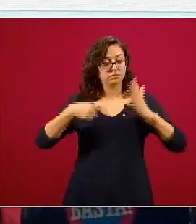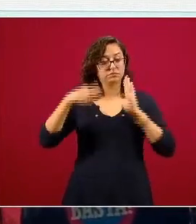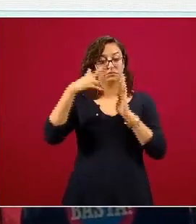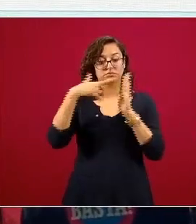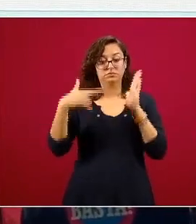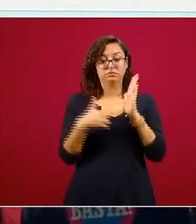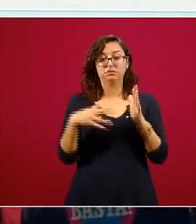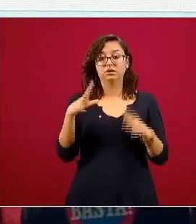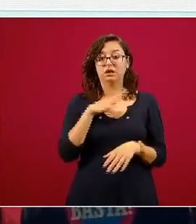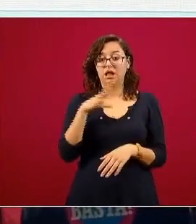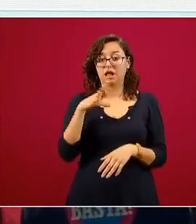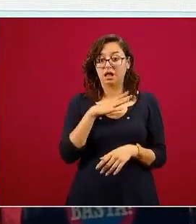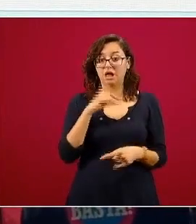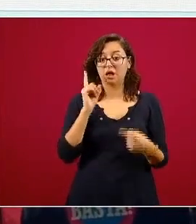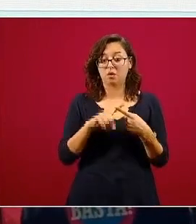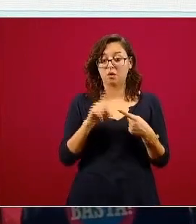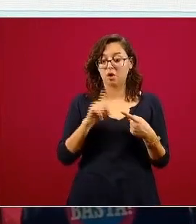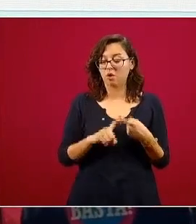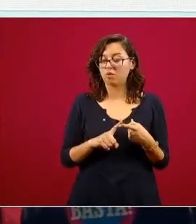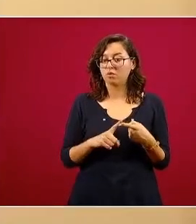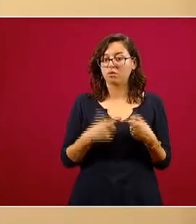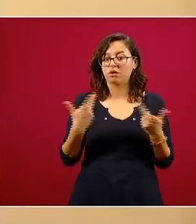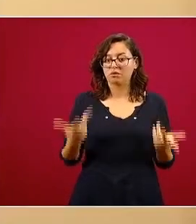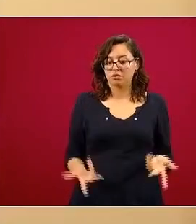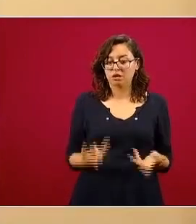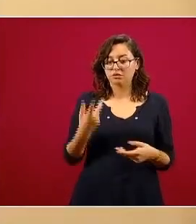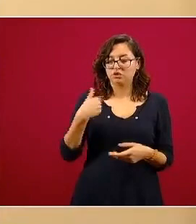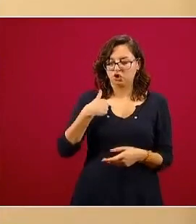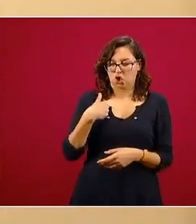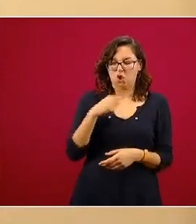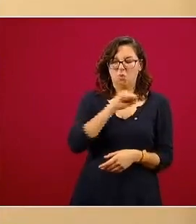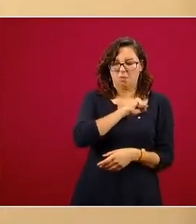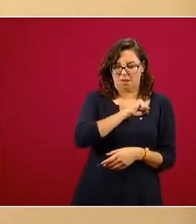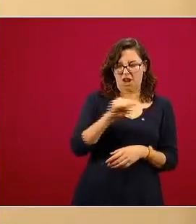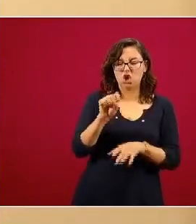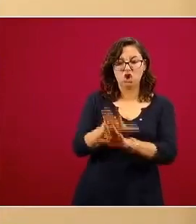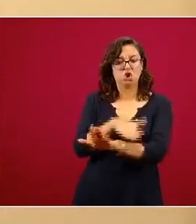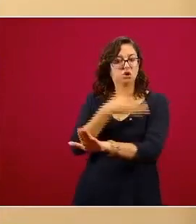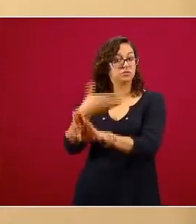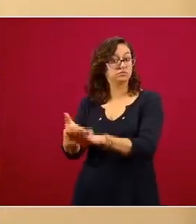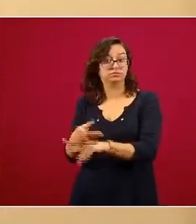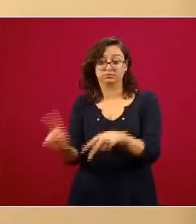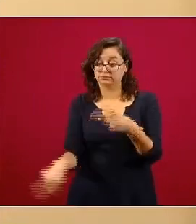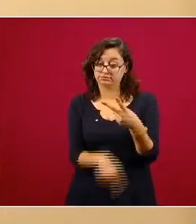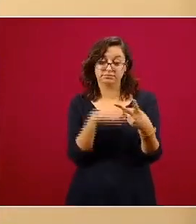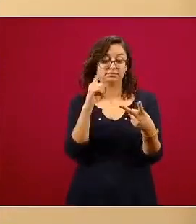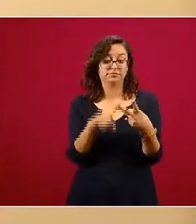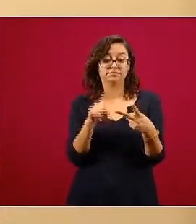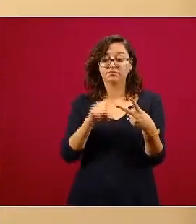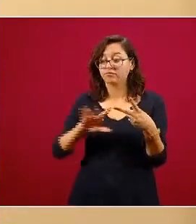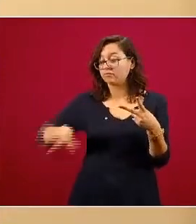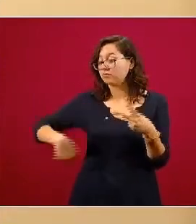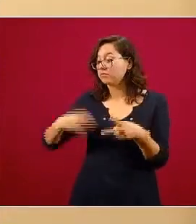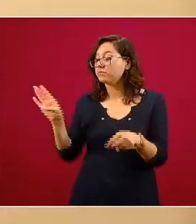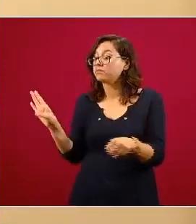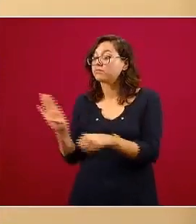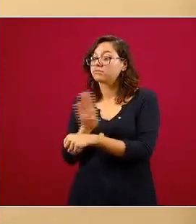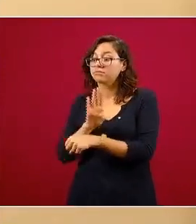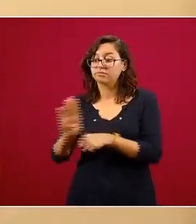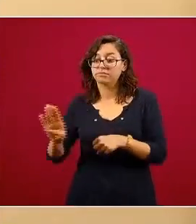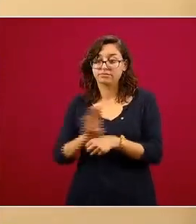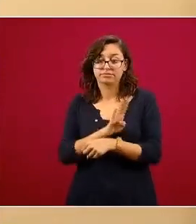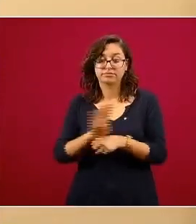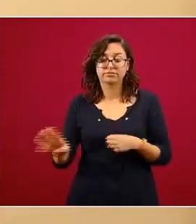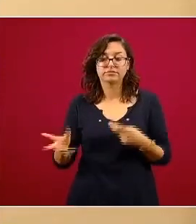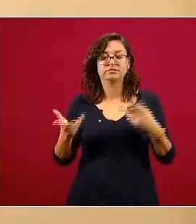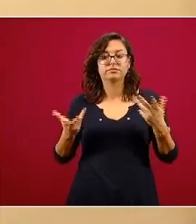del principio de no maleficencia, de no dañar, del principio de beneficencia, que es buscar el bien, y el bien yo